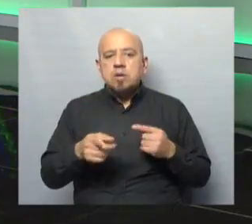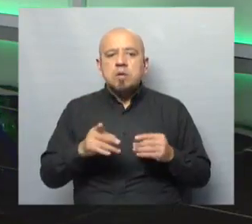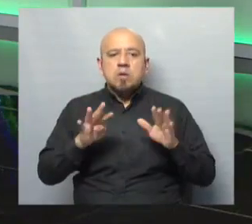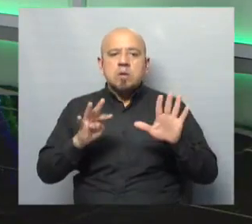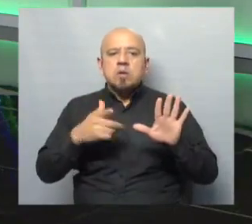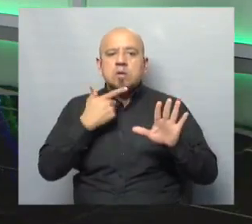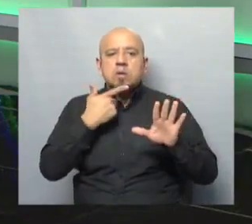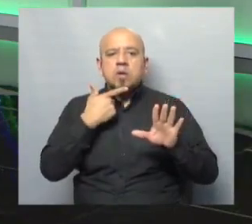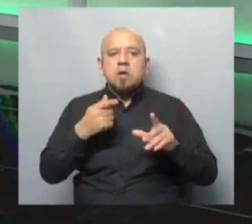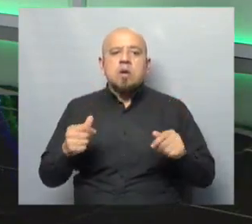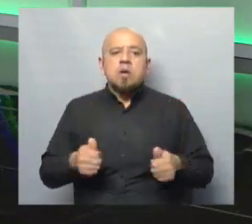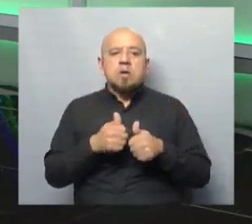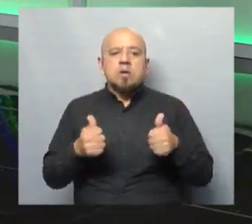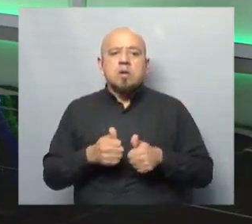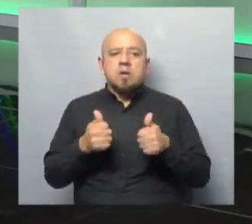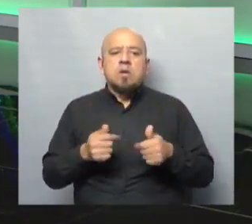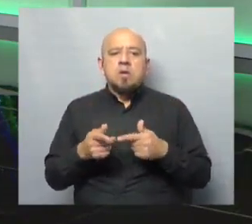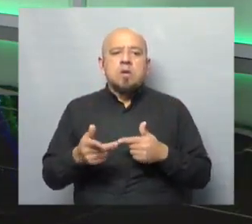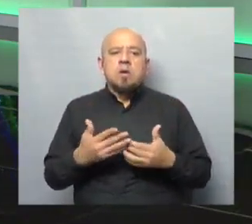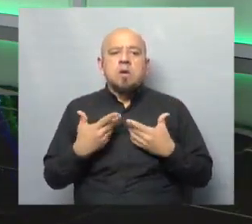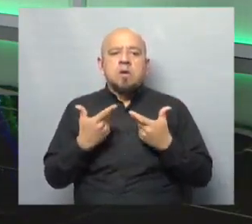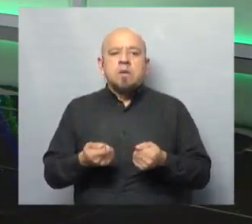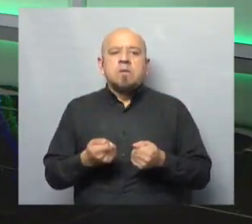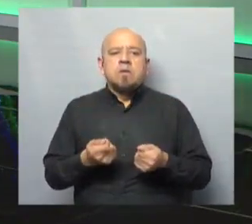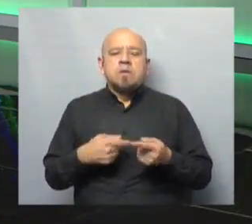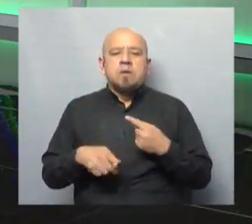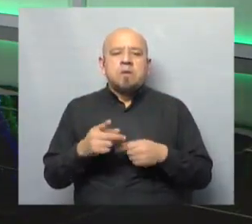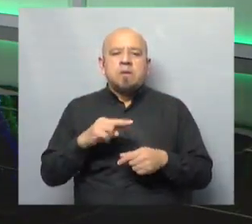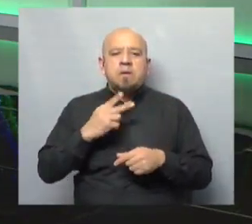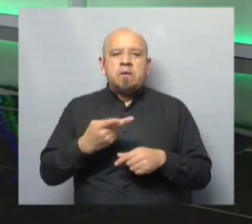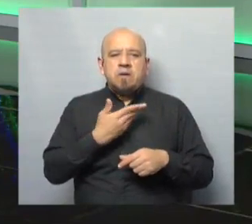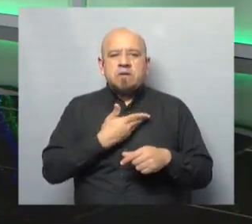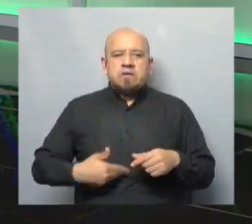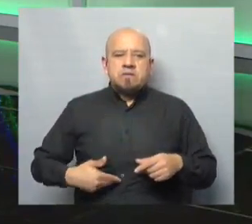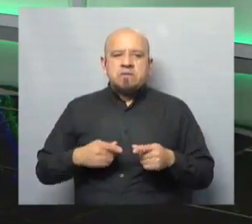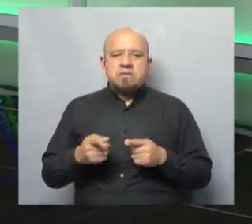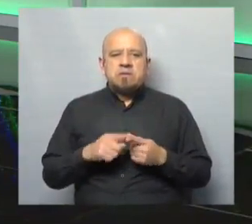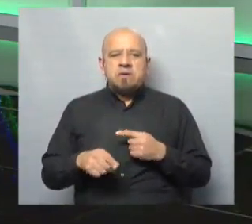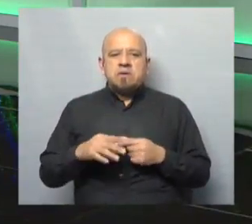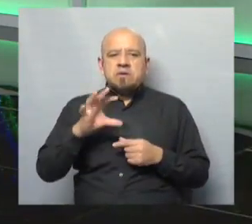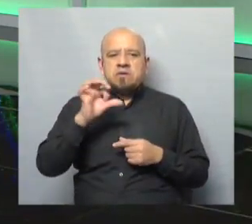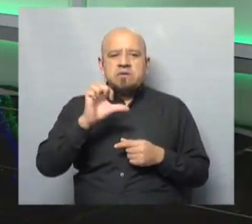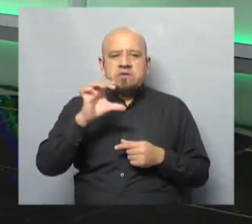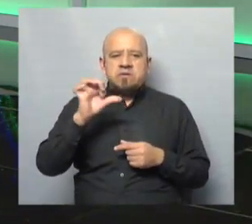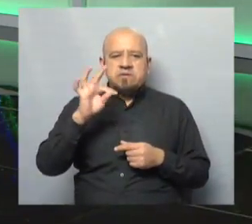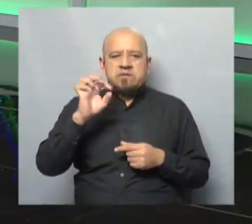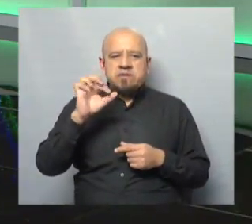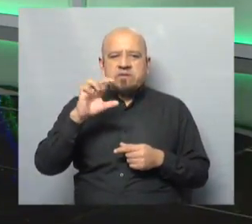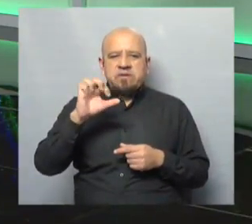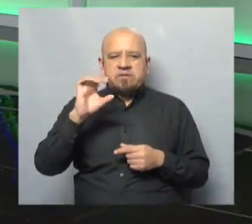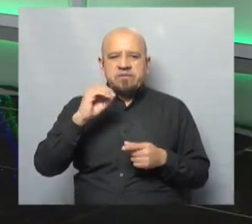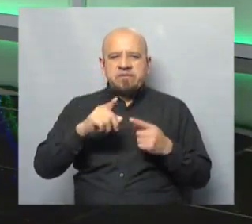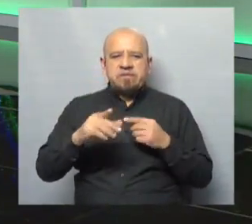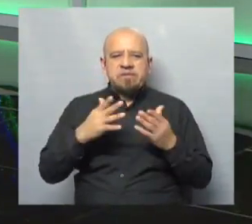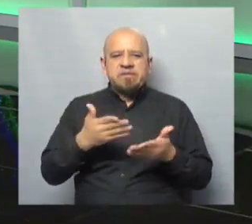de septiembre una actividad masiva de apoyo a la vicepresidenta de la república en santiago del estero esto se enmarca dentro